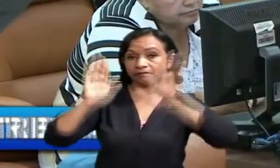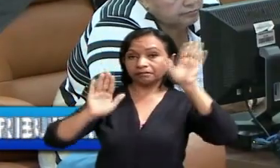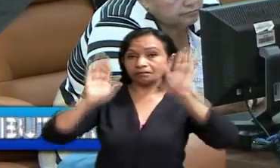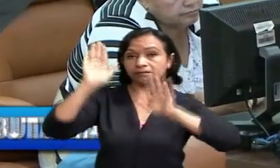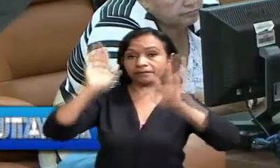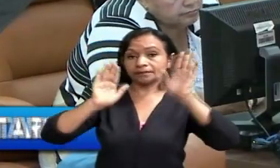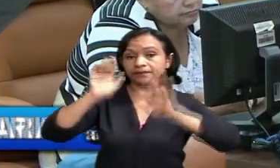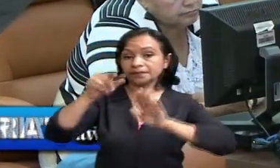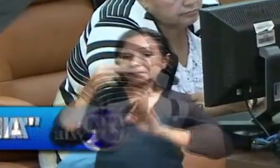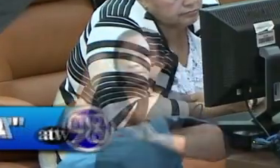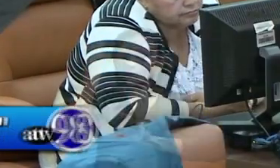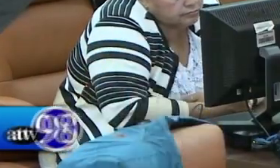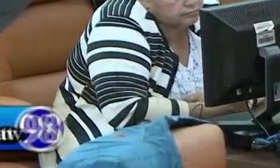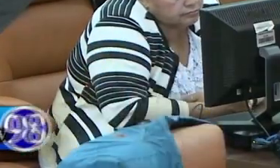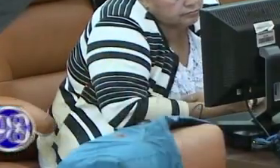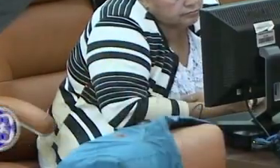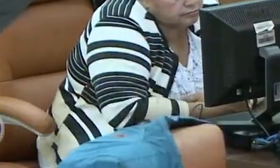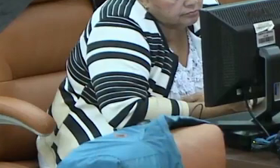proceso de la consulta.